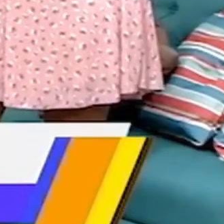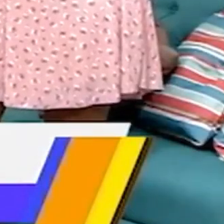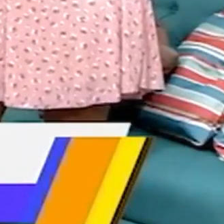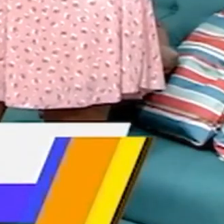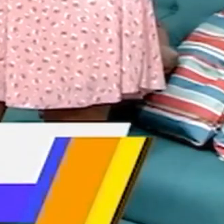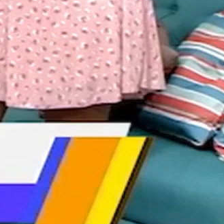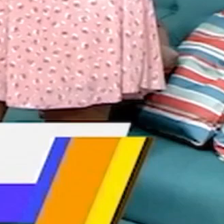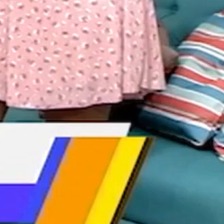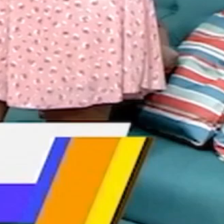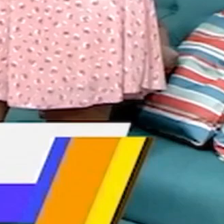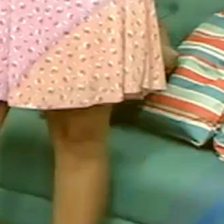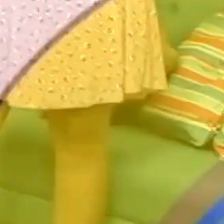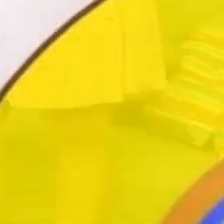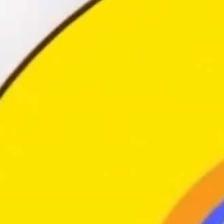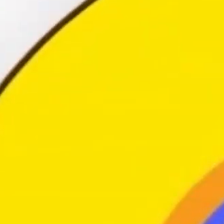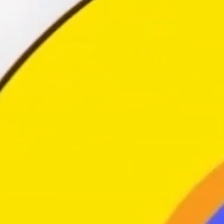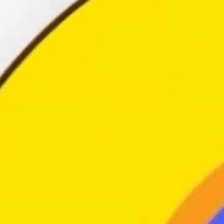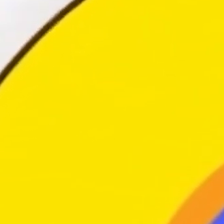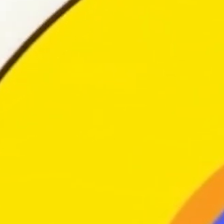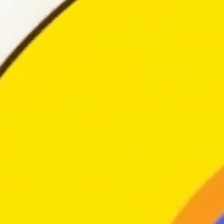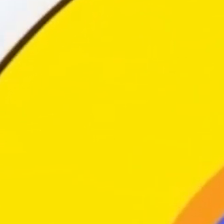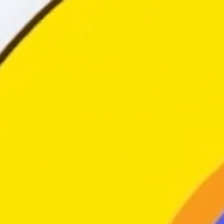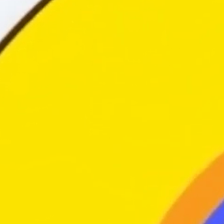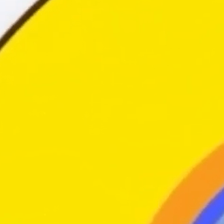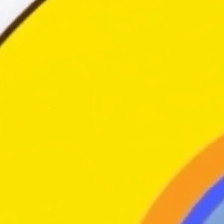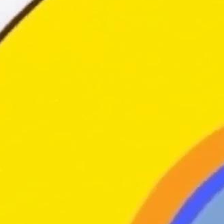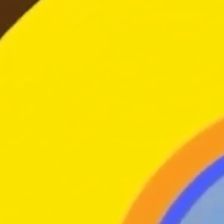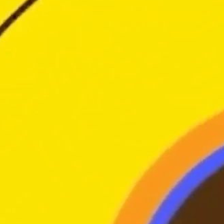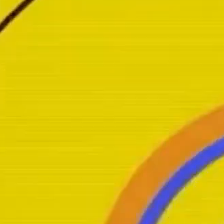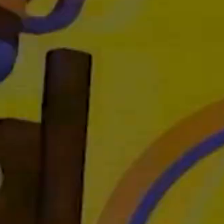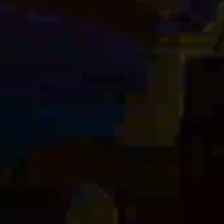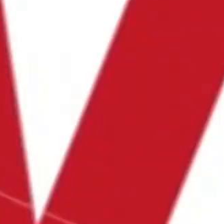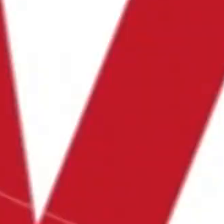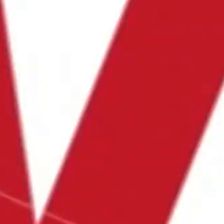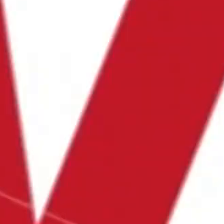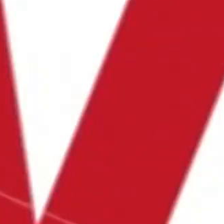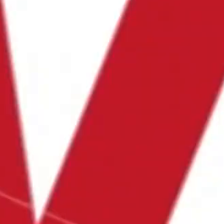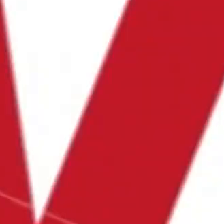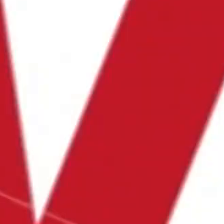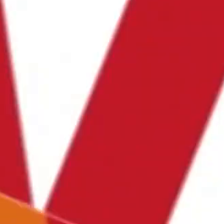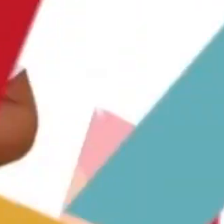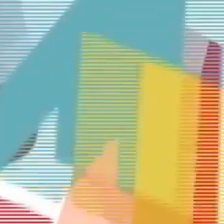con nosotros. Una voz que entona un canto libre y la esperanza de...